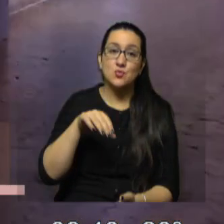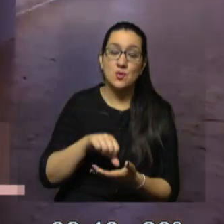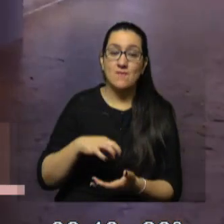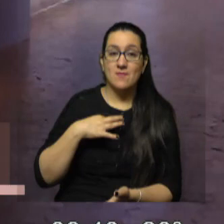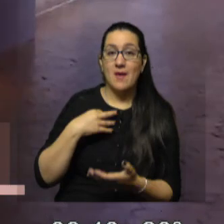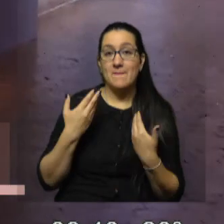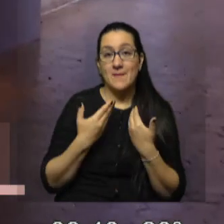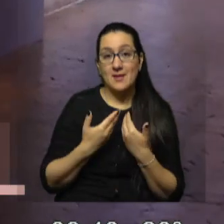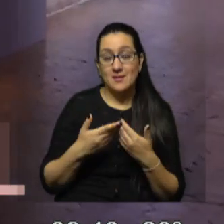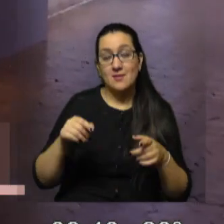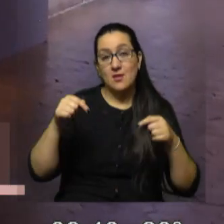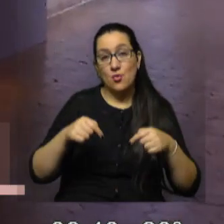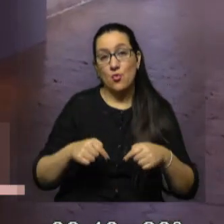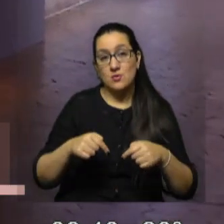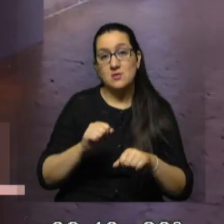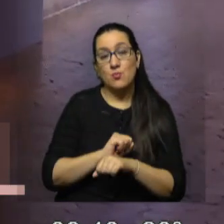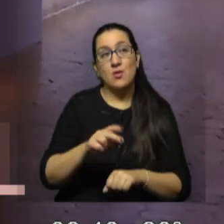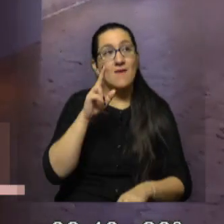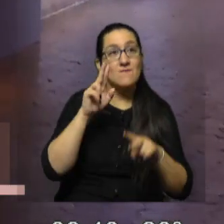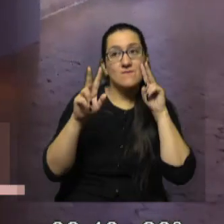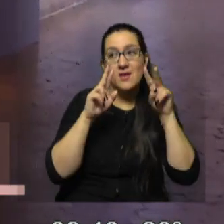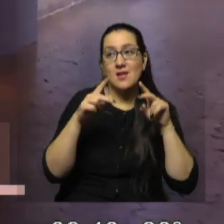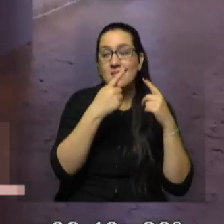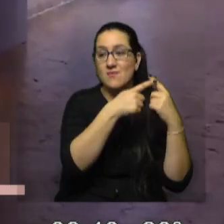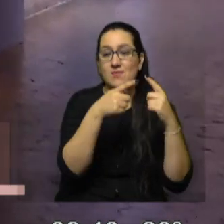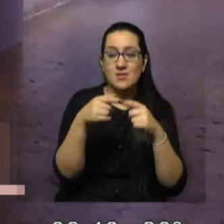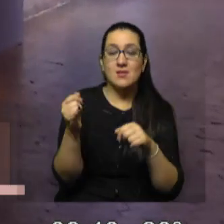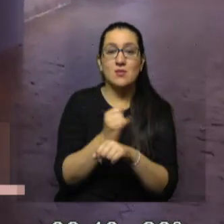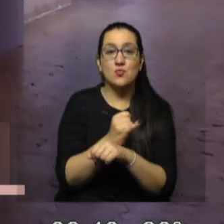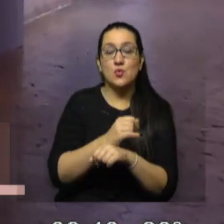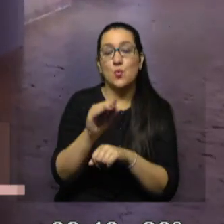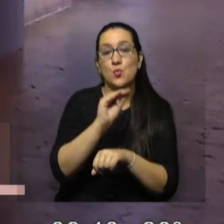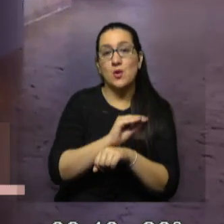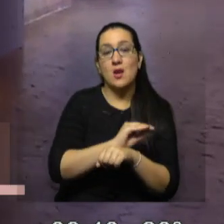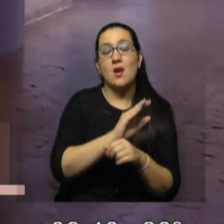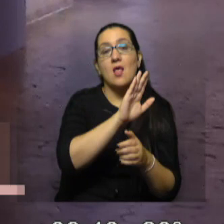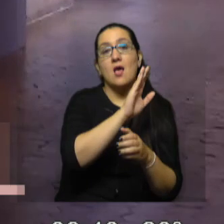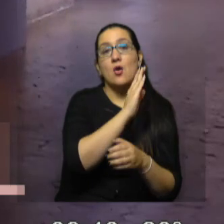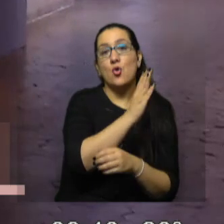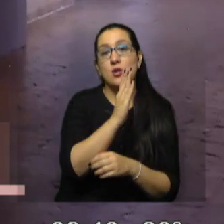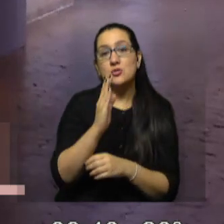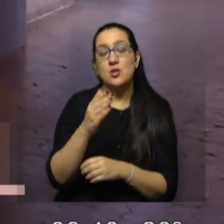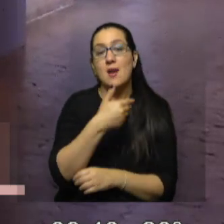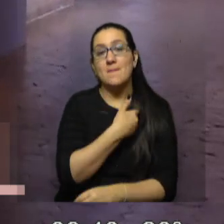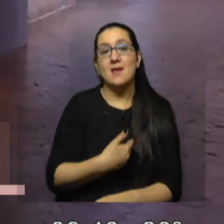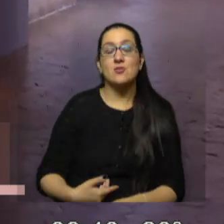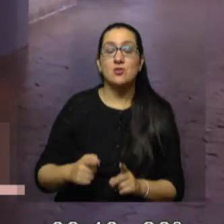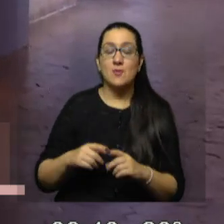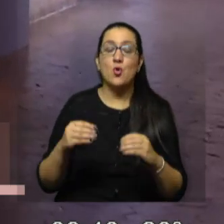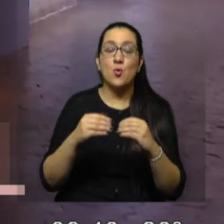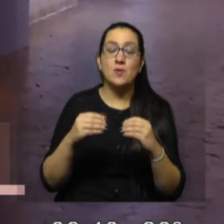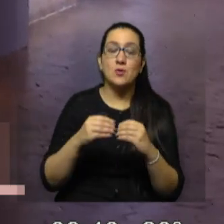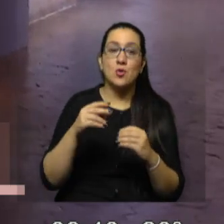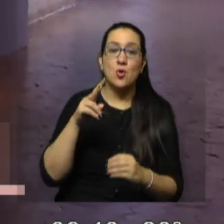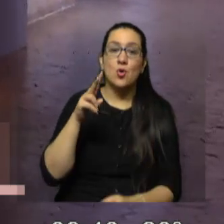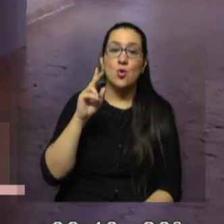partir de hoy se va a poder ver en distintas instituciones culturales la colección El Maestro y los compañeros de Gurwitch en el